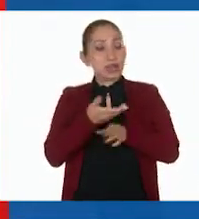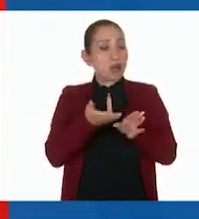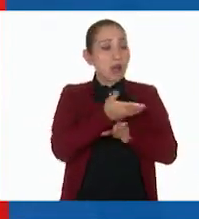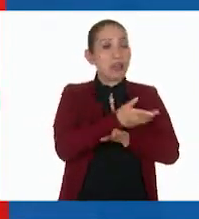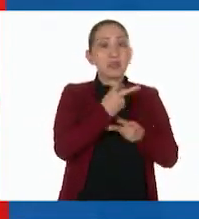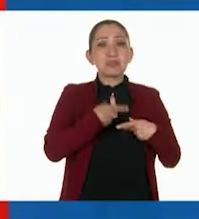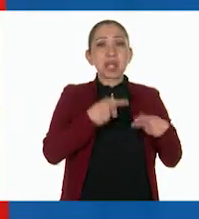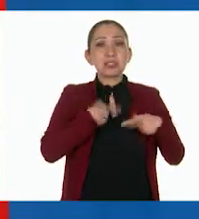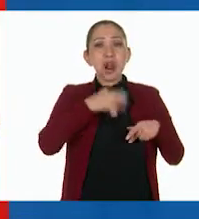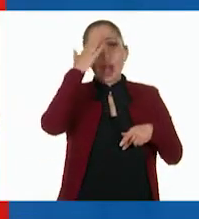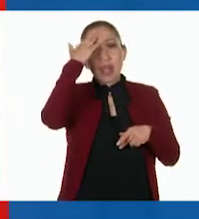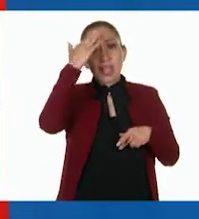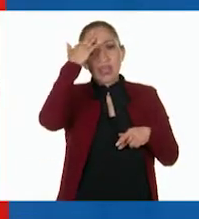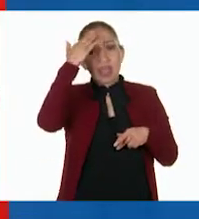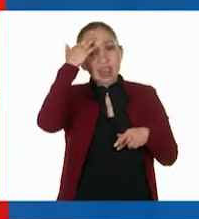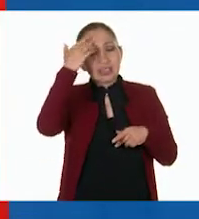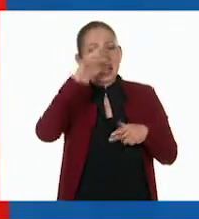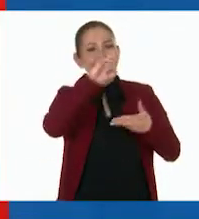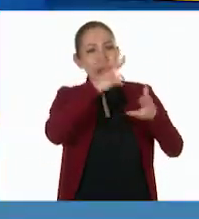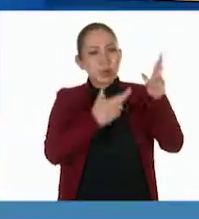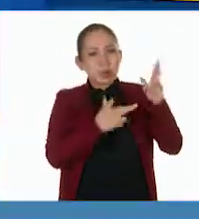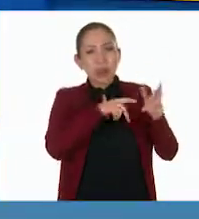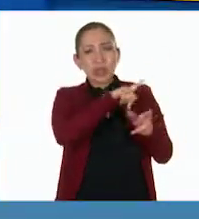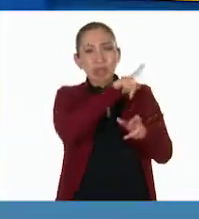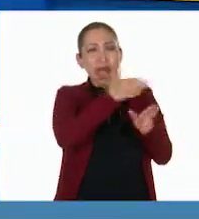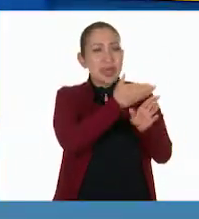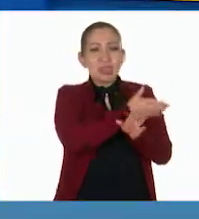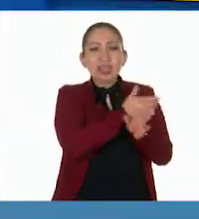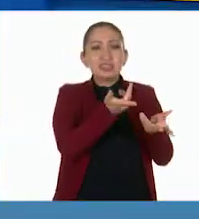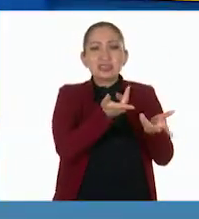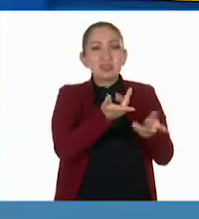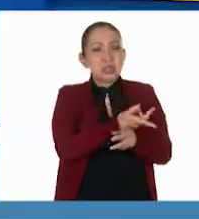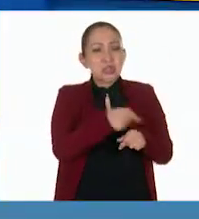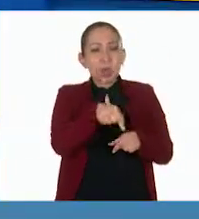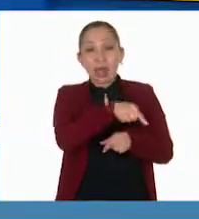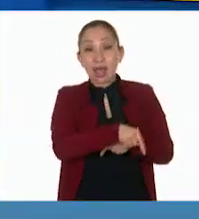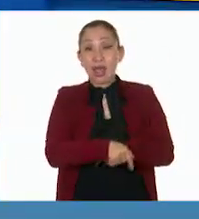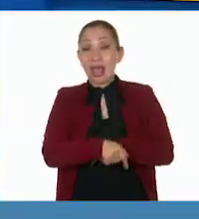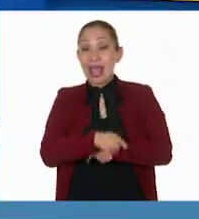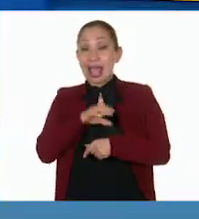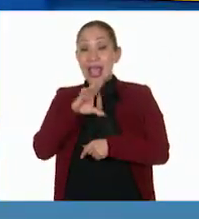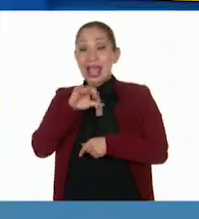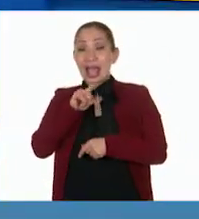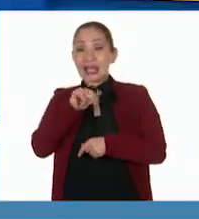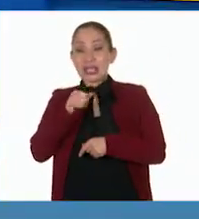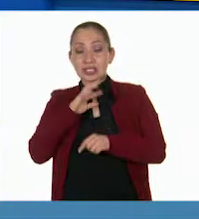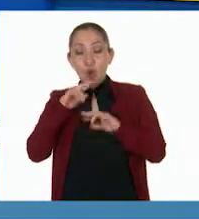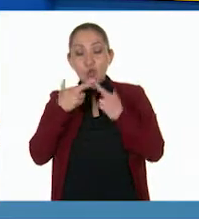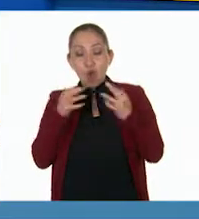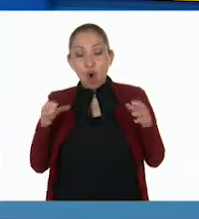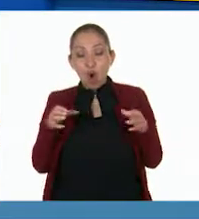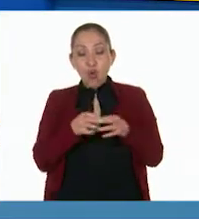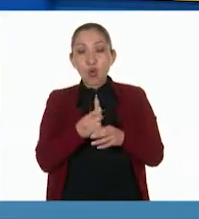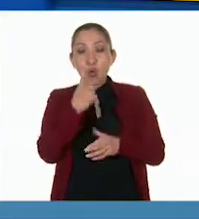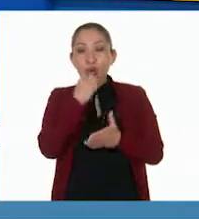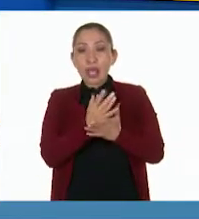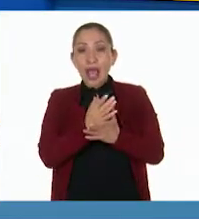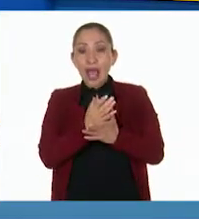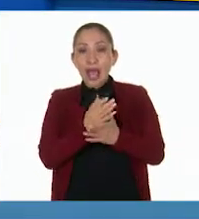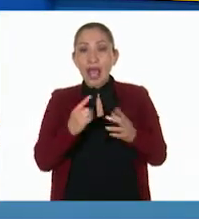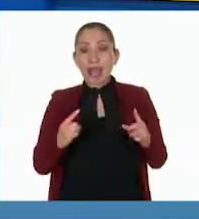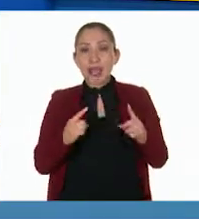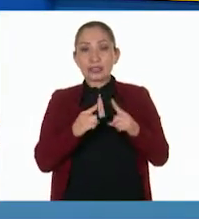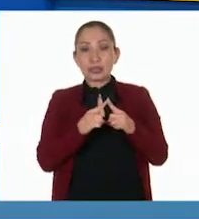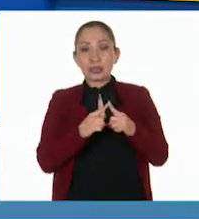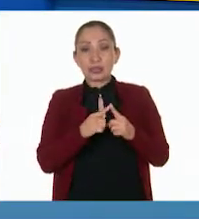demás caudillos regionales que seguían en el país? Pues Calles buscó reunirlos bajo una sola institución política.